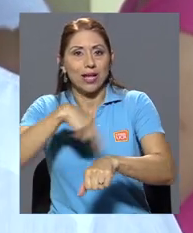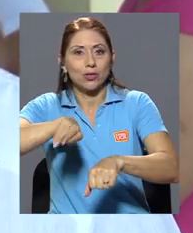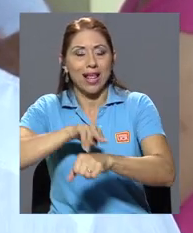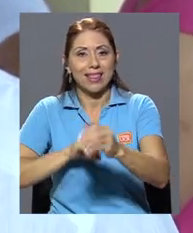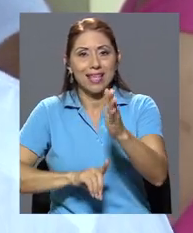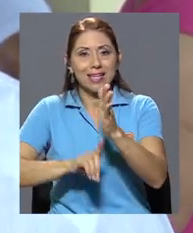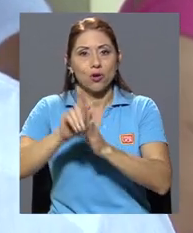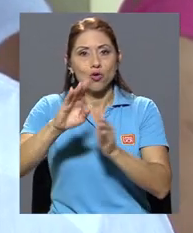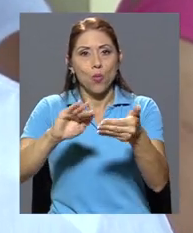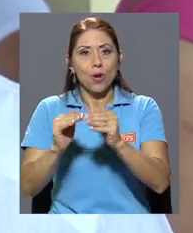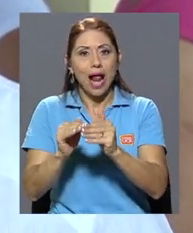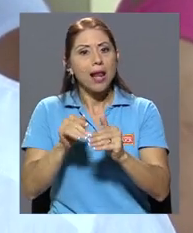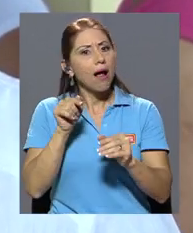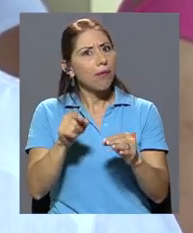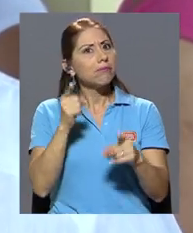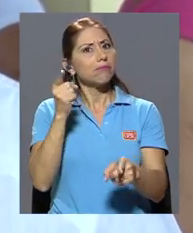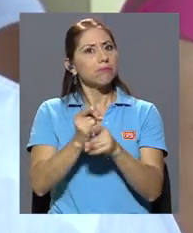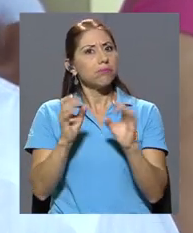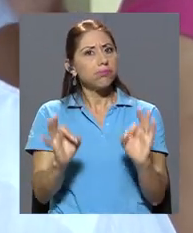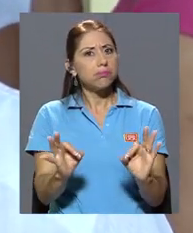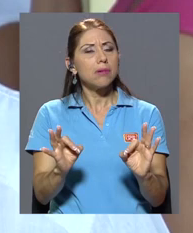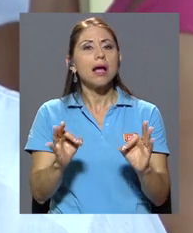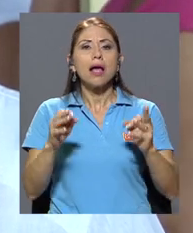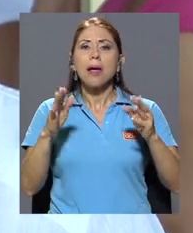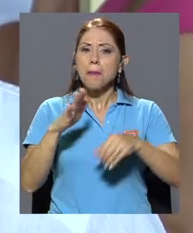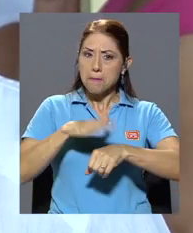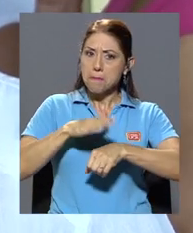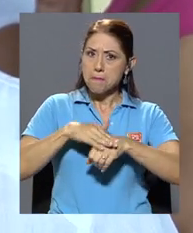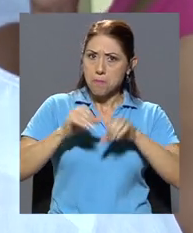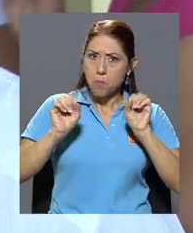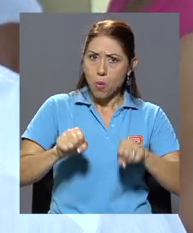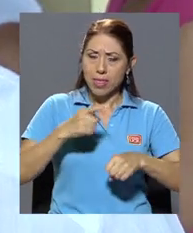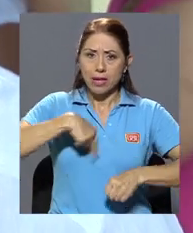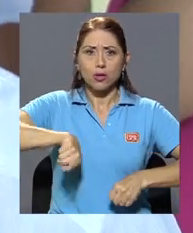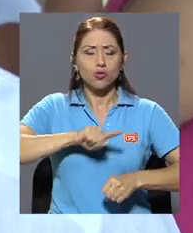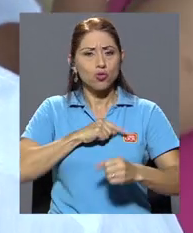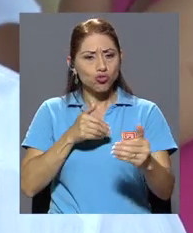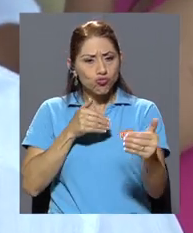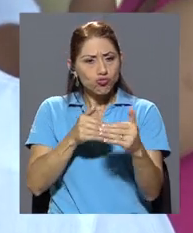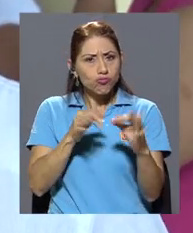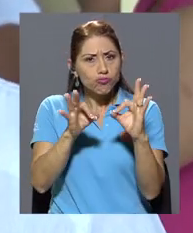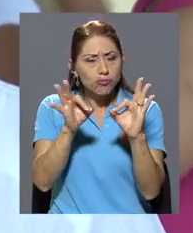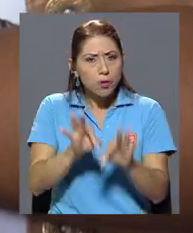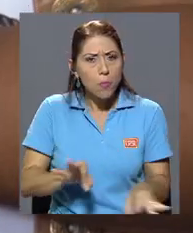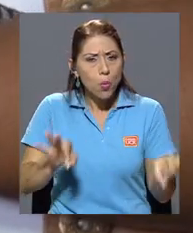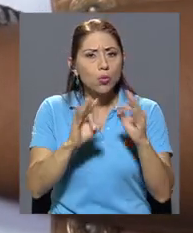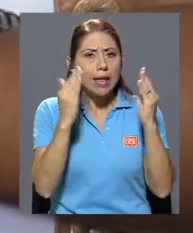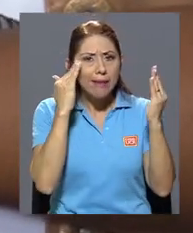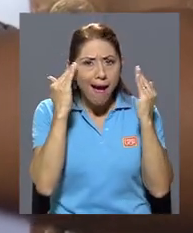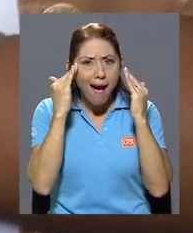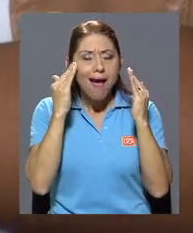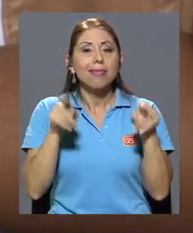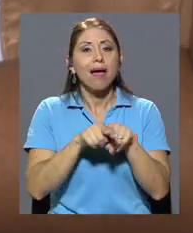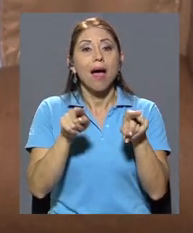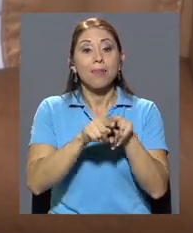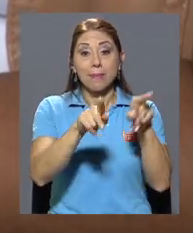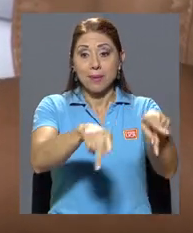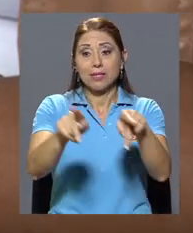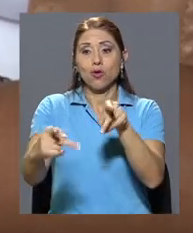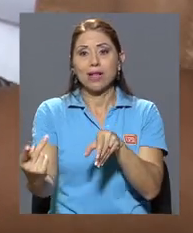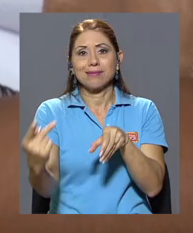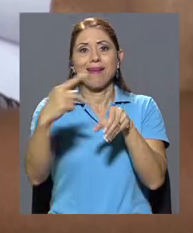de Desarrollo Comunal, es la ruta correcta que nos permite generar un acercamiento importante y sobre todo propiciar la participación